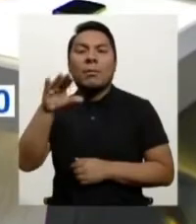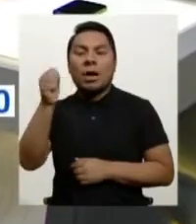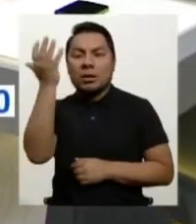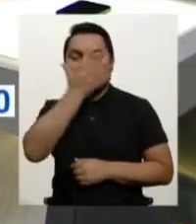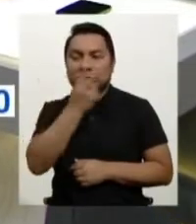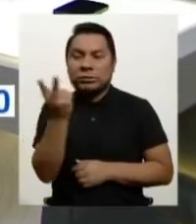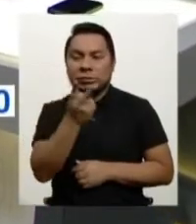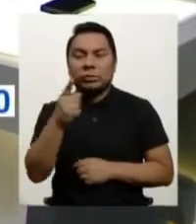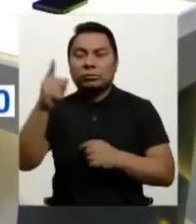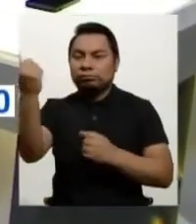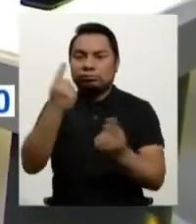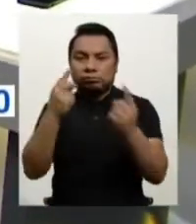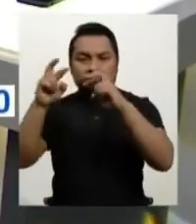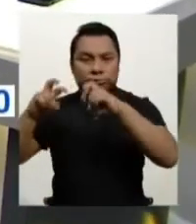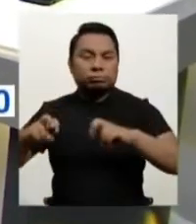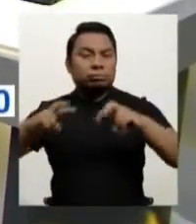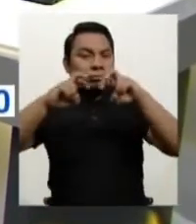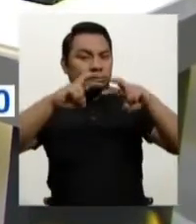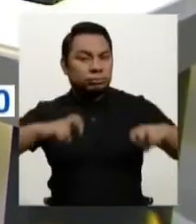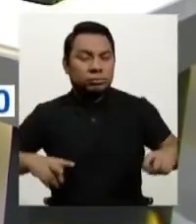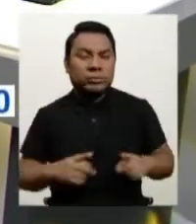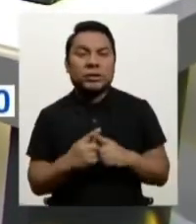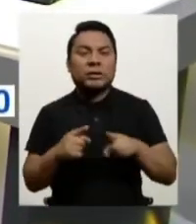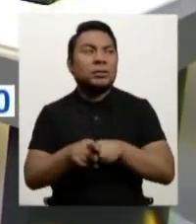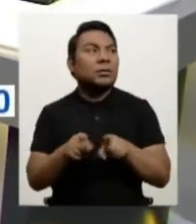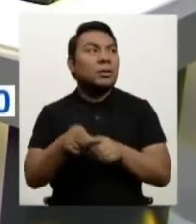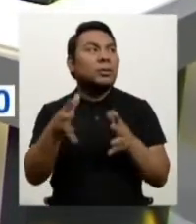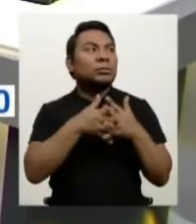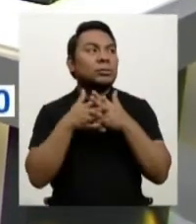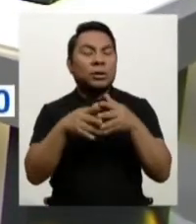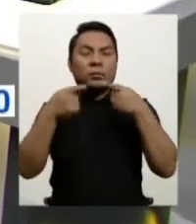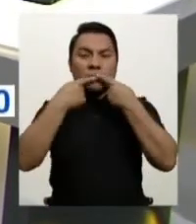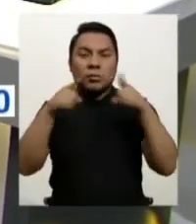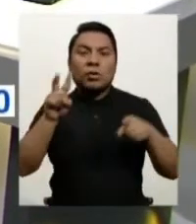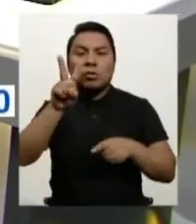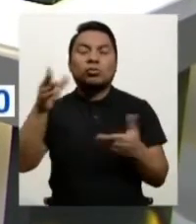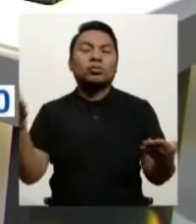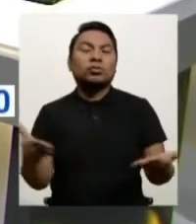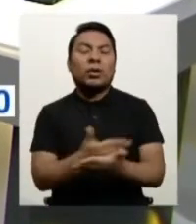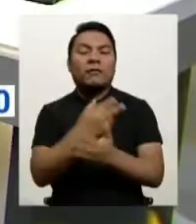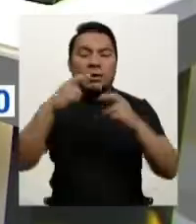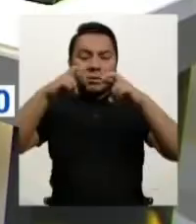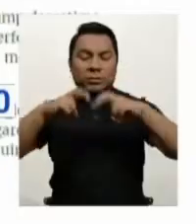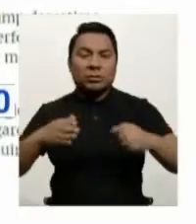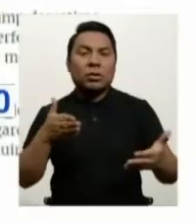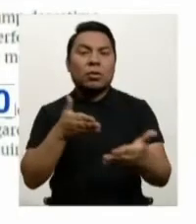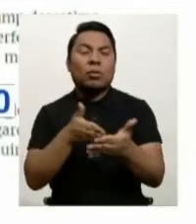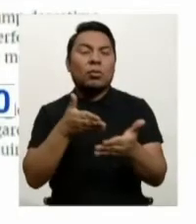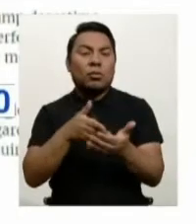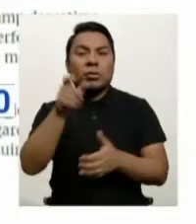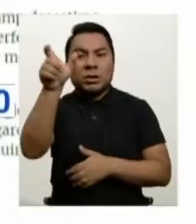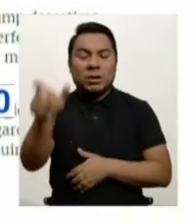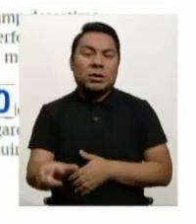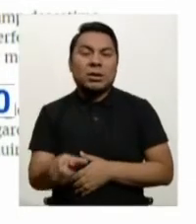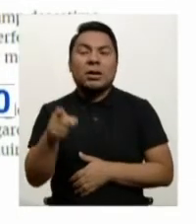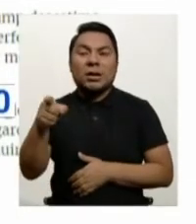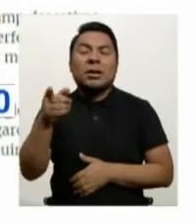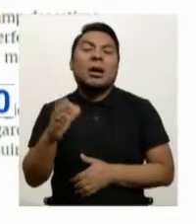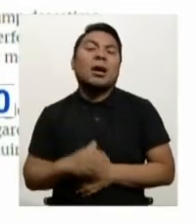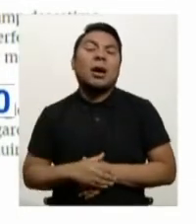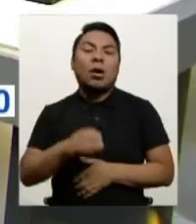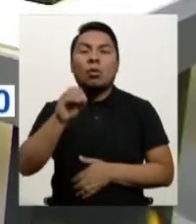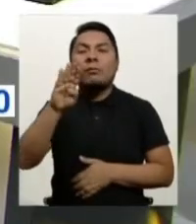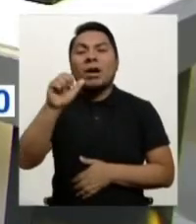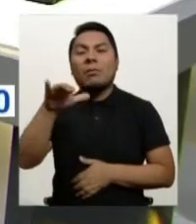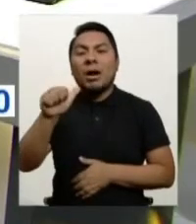Se sumaron el martes a las ya abundantes investigaciones que inundan la capital de Estados Unidos y anunciaron dos nuevas investigaciones contra los demócratas Barack Obama y Hillary Clinton.